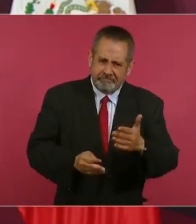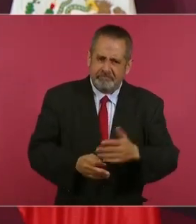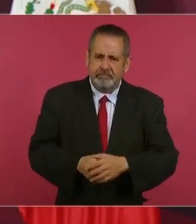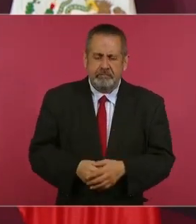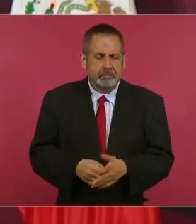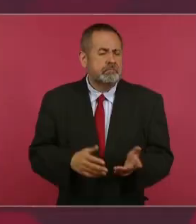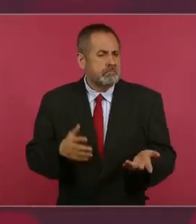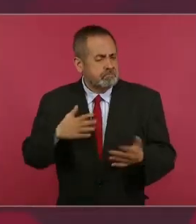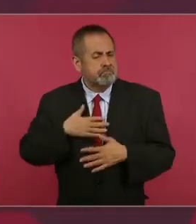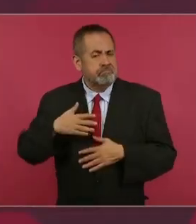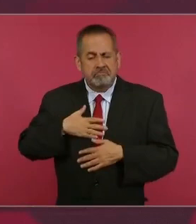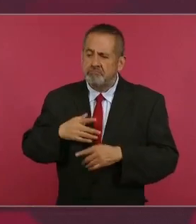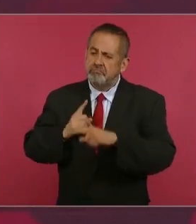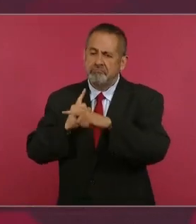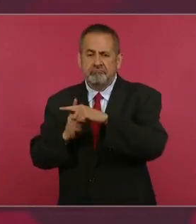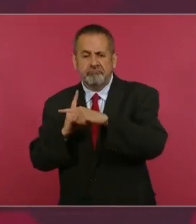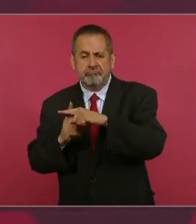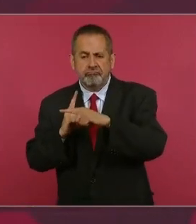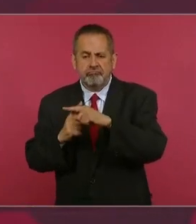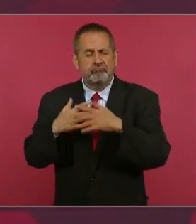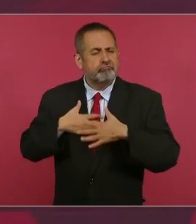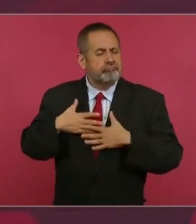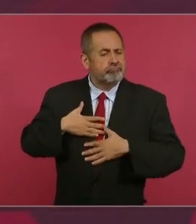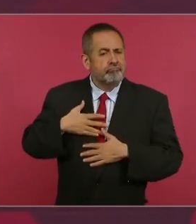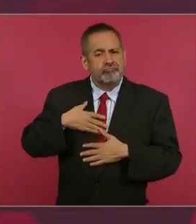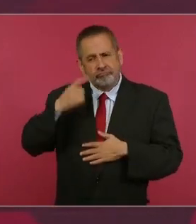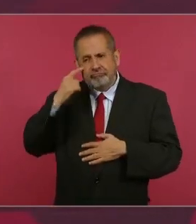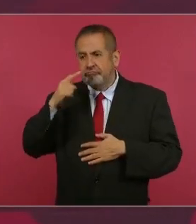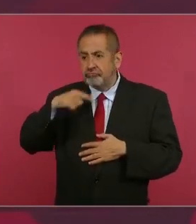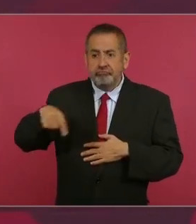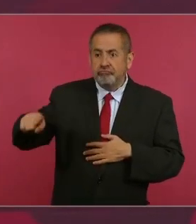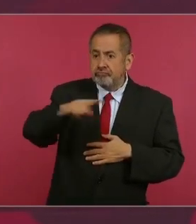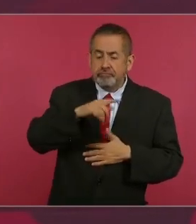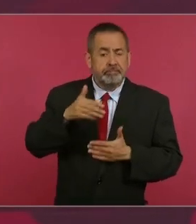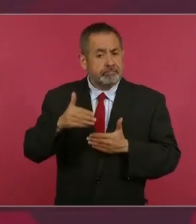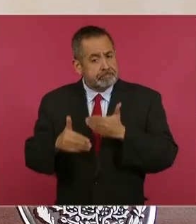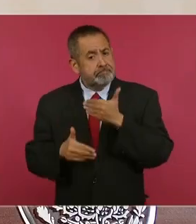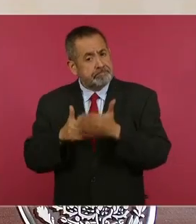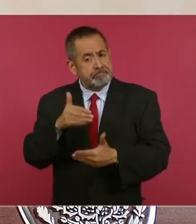estoy optimista porque se ha avanzado bastante, bastante.